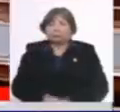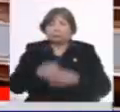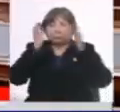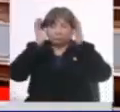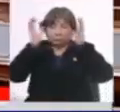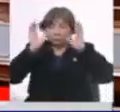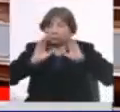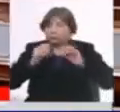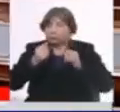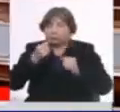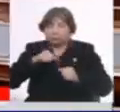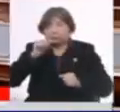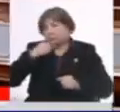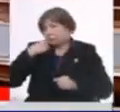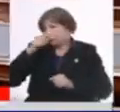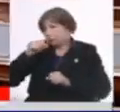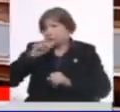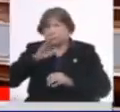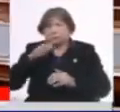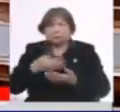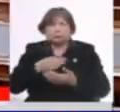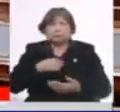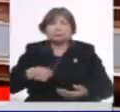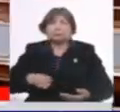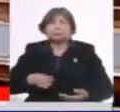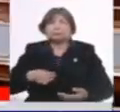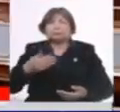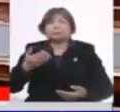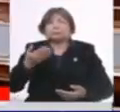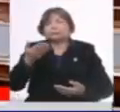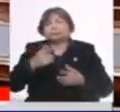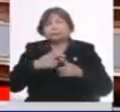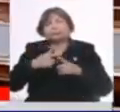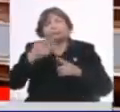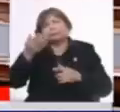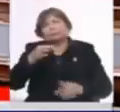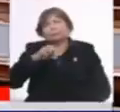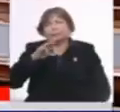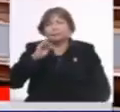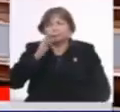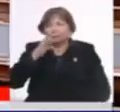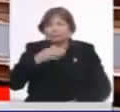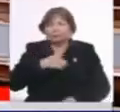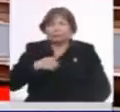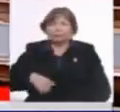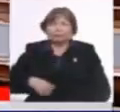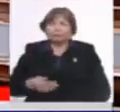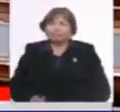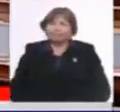acuerdo de usted, por supuesto. Así es, todos los ministros. Entonces, señor Premier, por su intermedio,